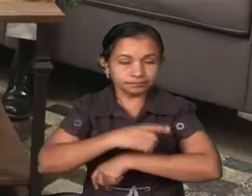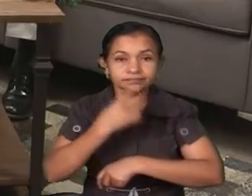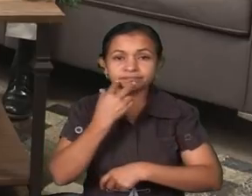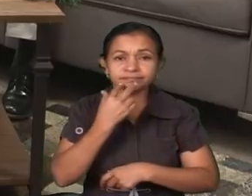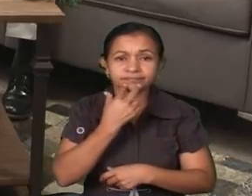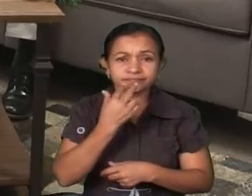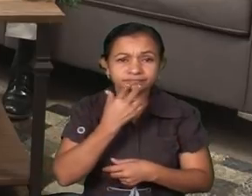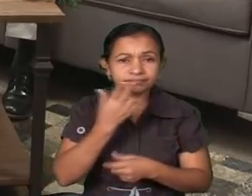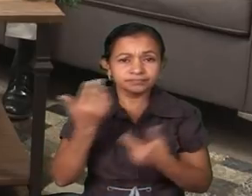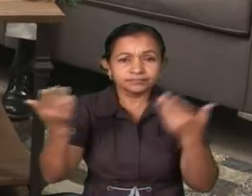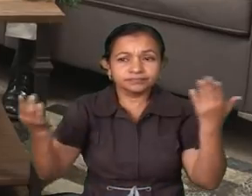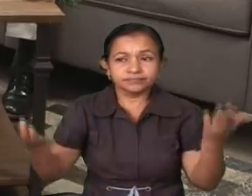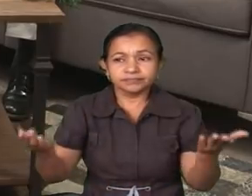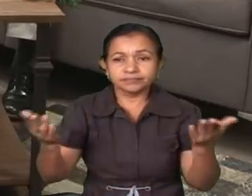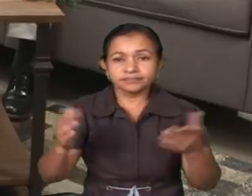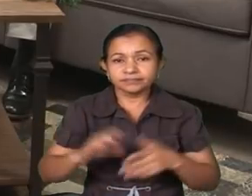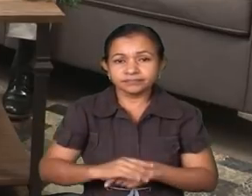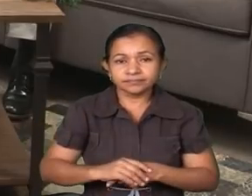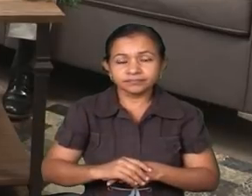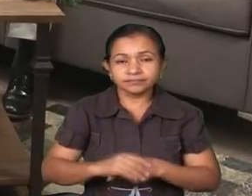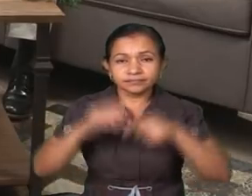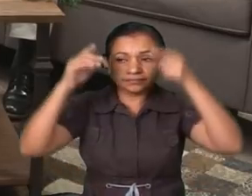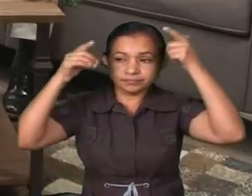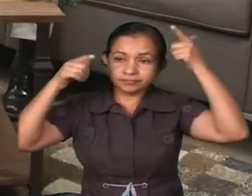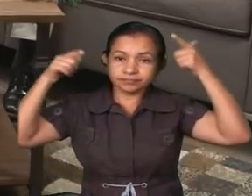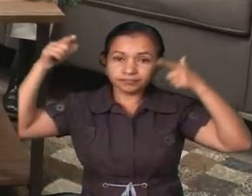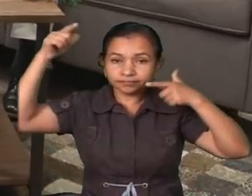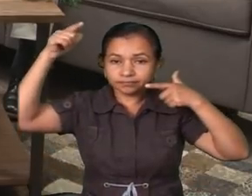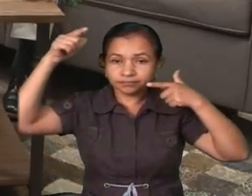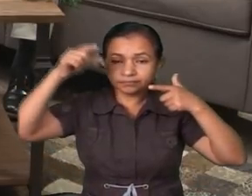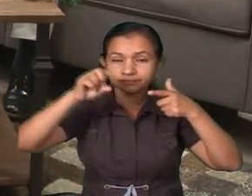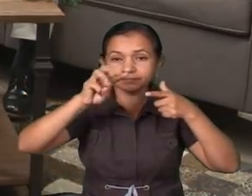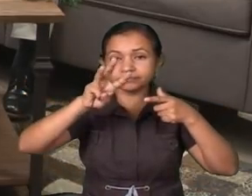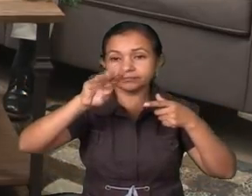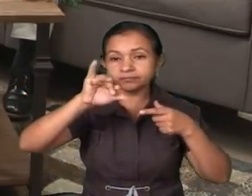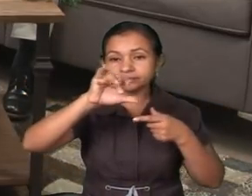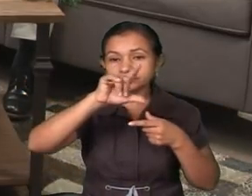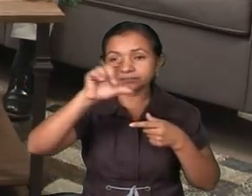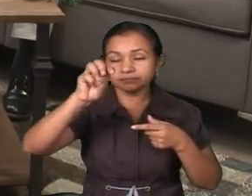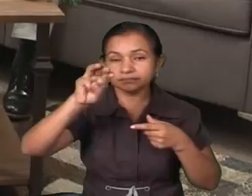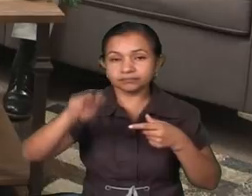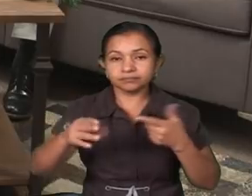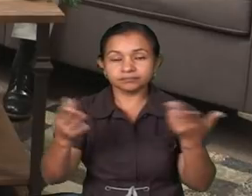Ortega. Cuando Sandino, cuando William Walker,